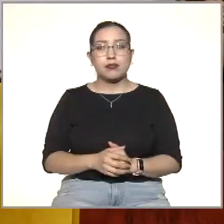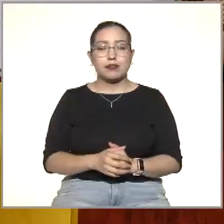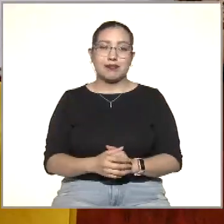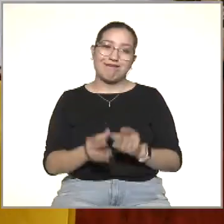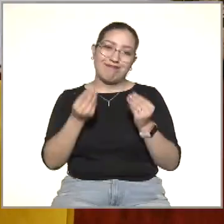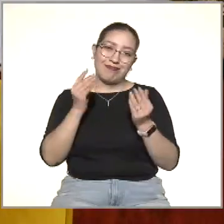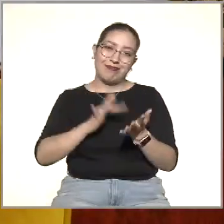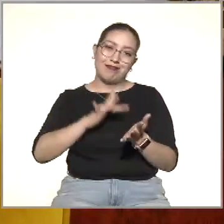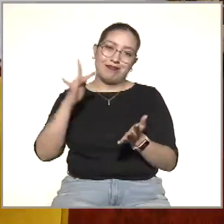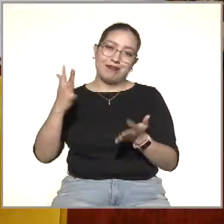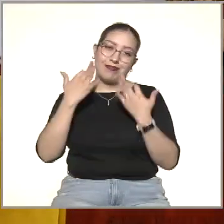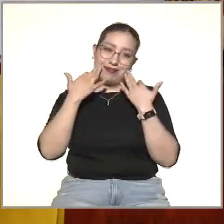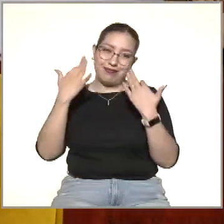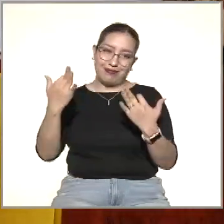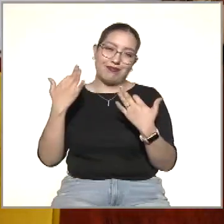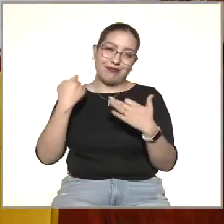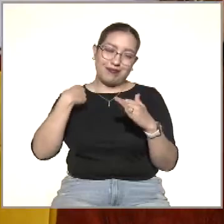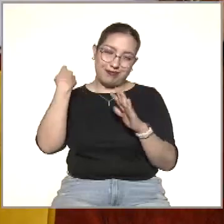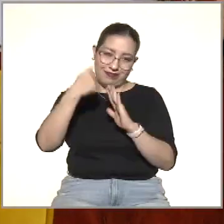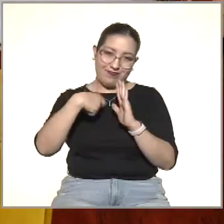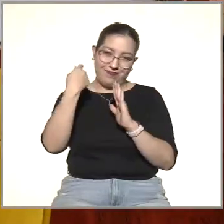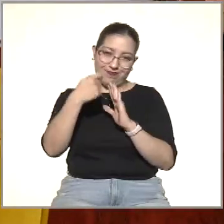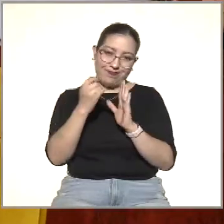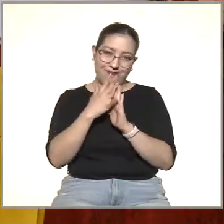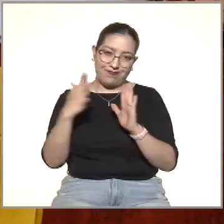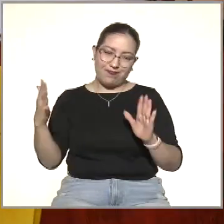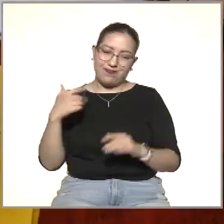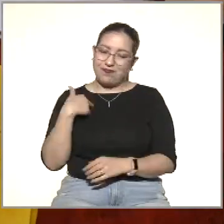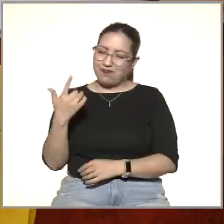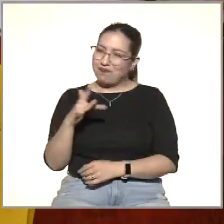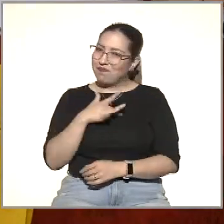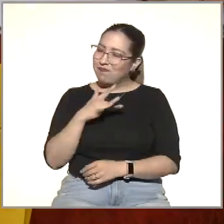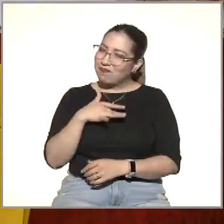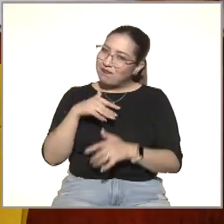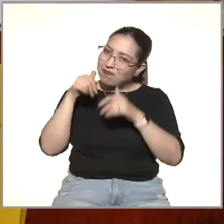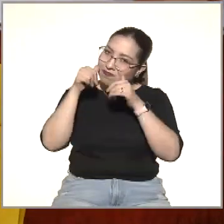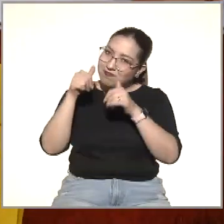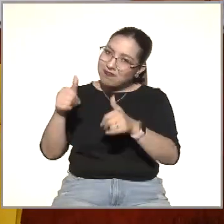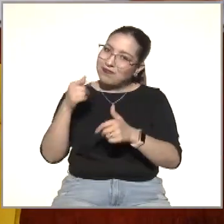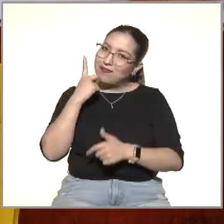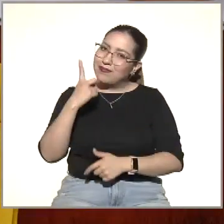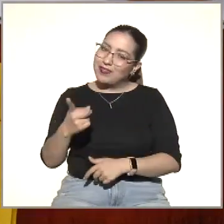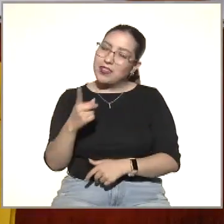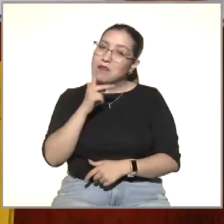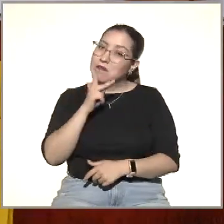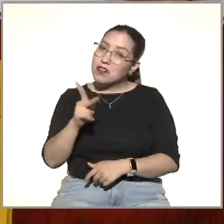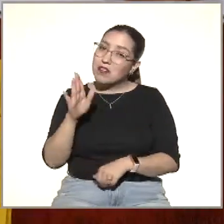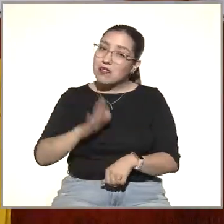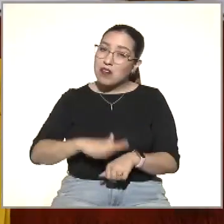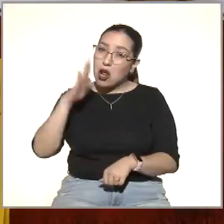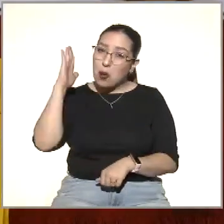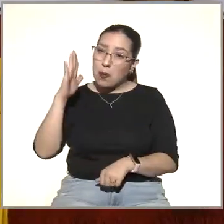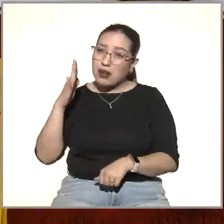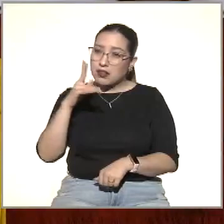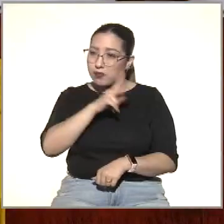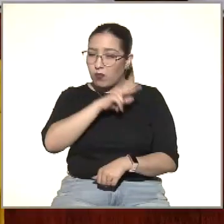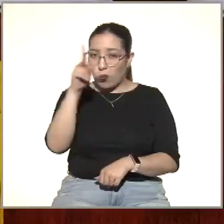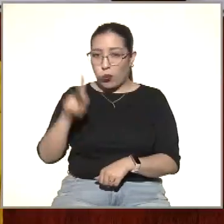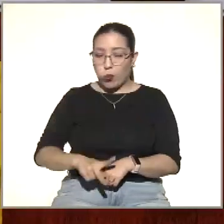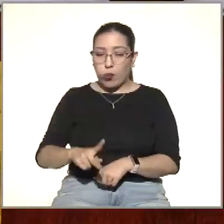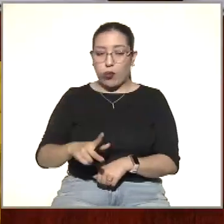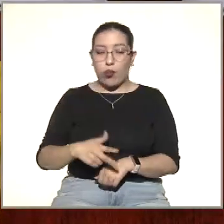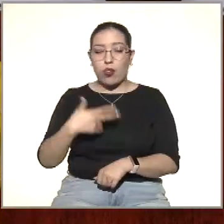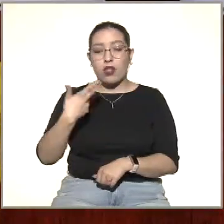Muchísimas gracias por este testimonio y me llama mucho la atención porque él dice la palabra que más me afectó y dice la palabra hijo,